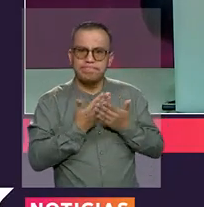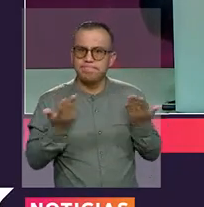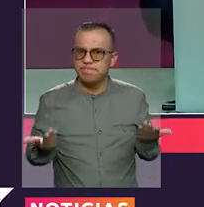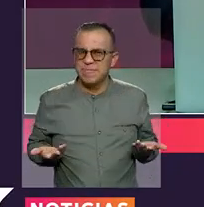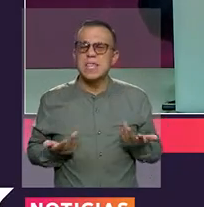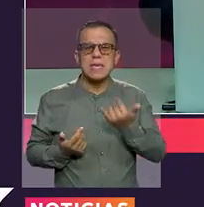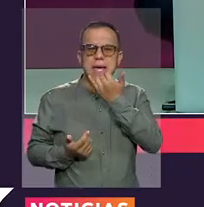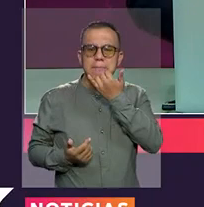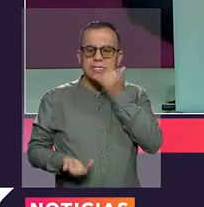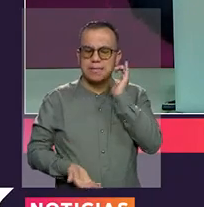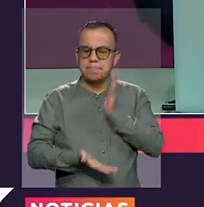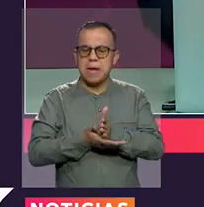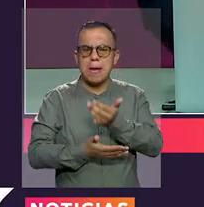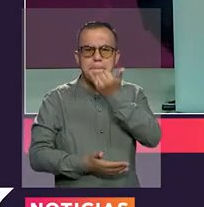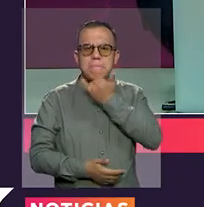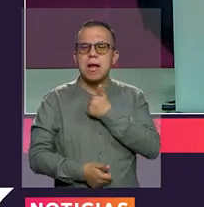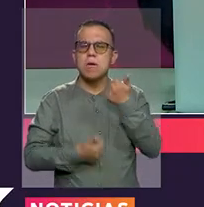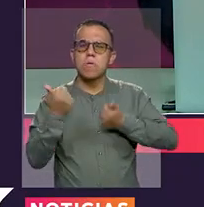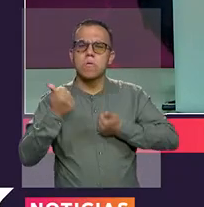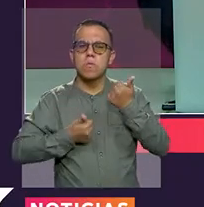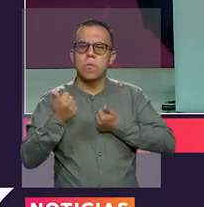lo que falló en este proceso?